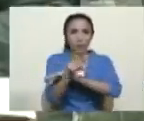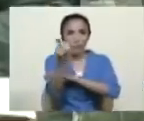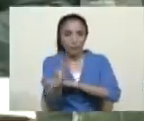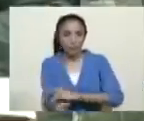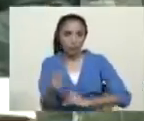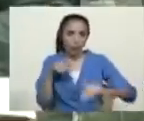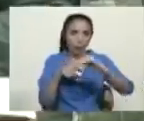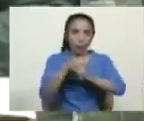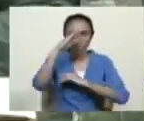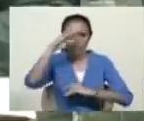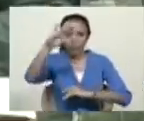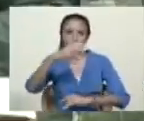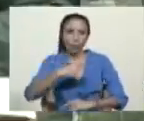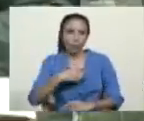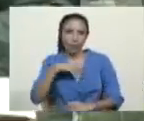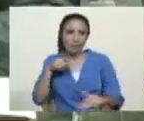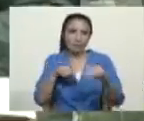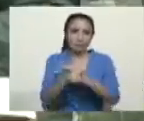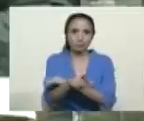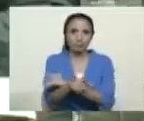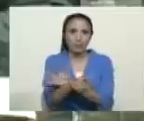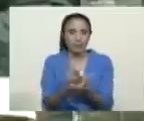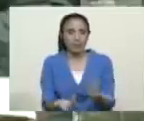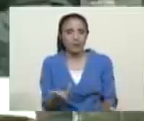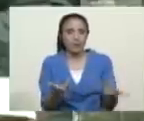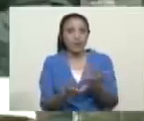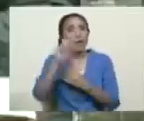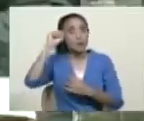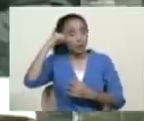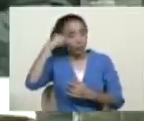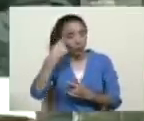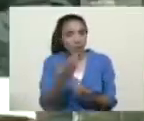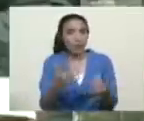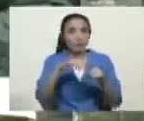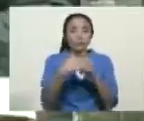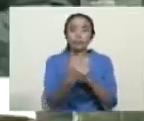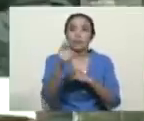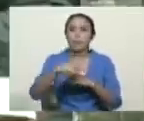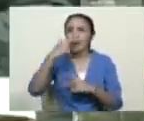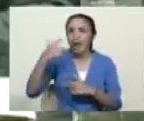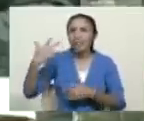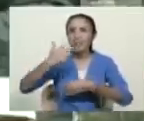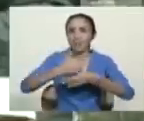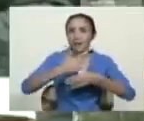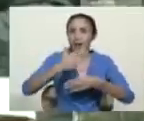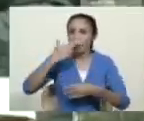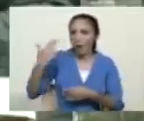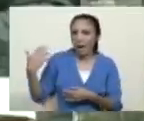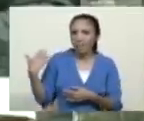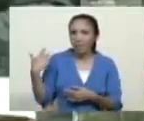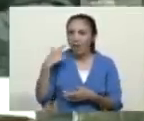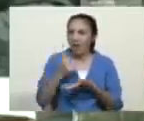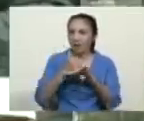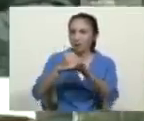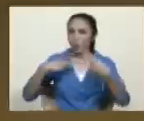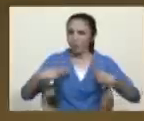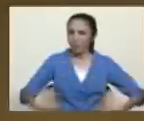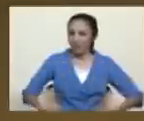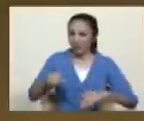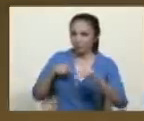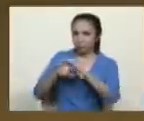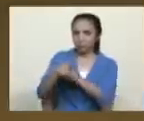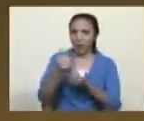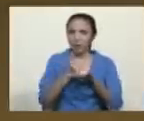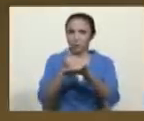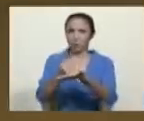ilegal. ¿No recuerda esto la situación en Nicaragua cuando una ayuda humanitaria fue